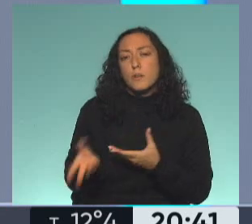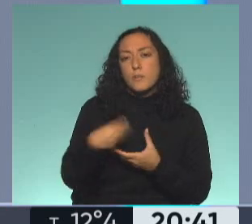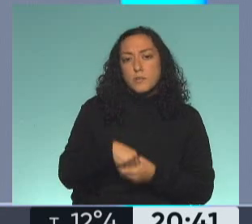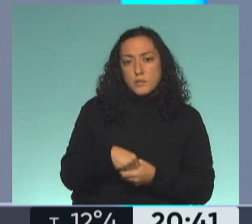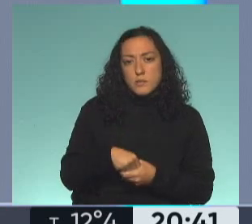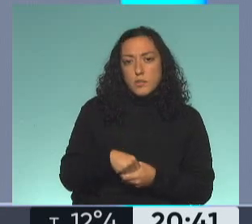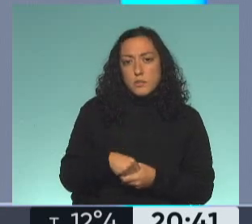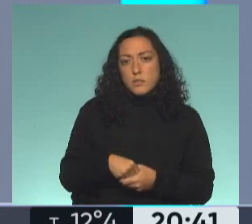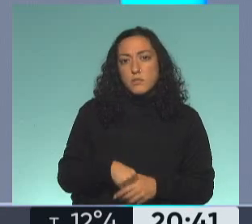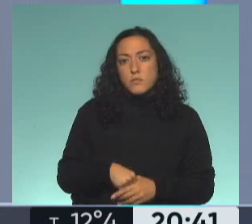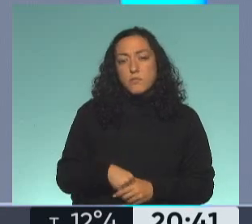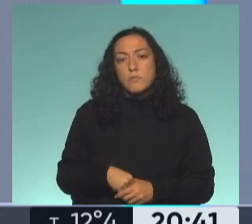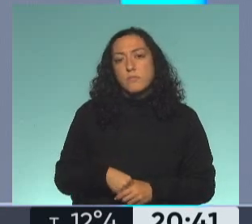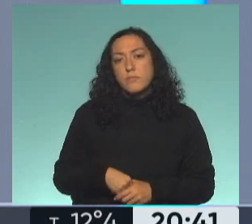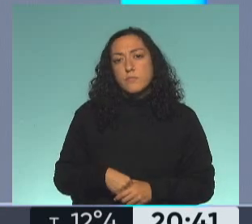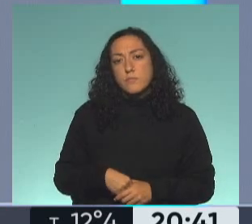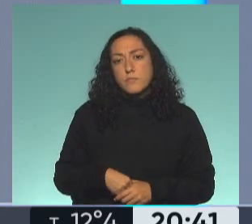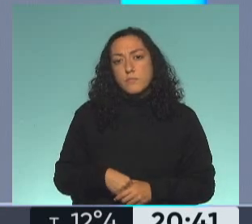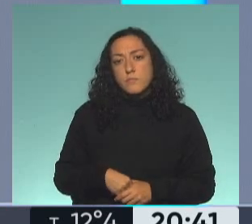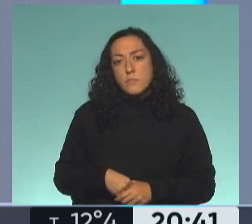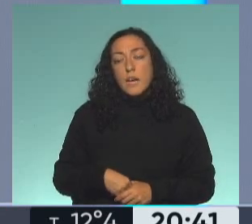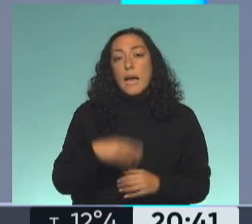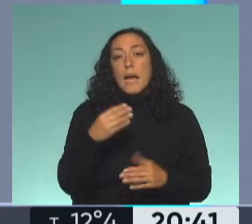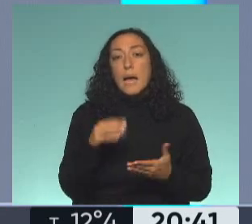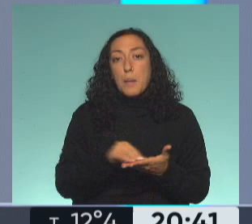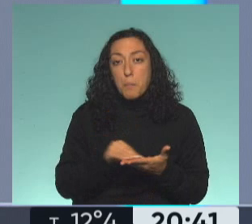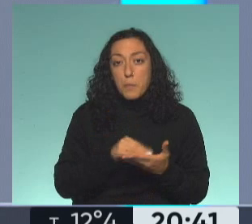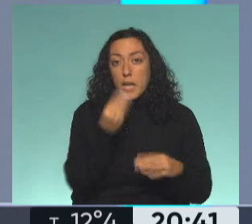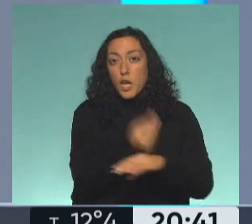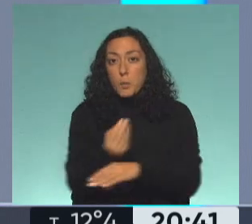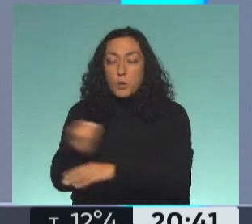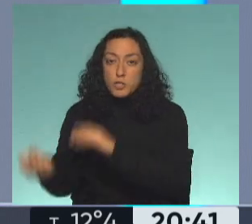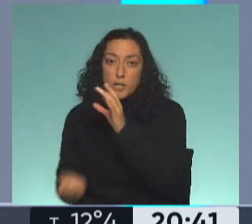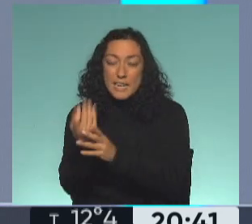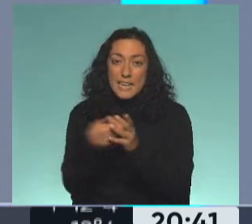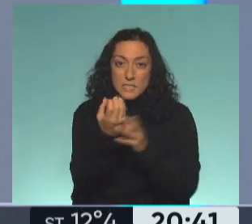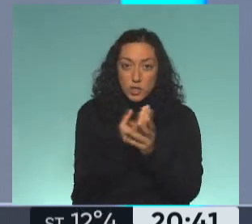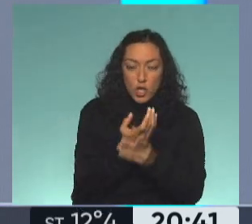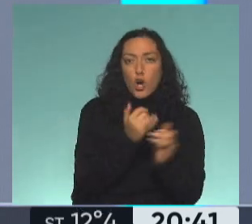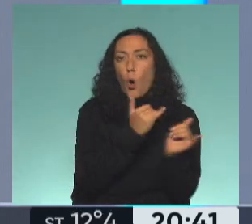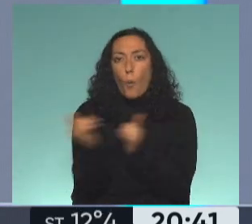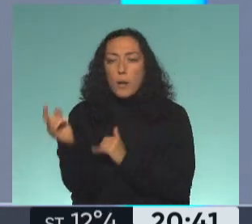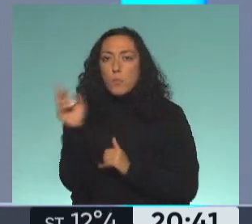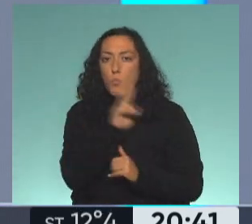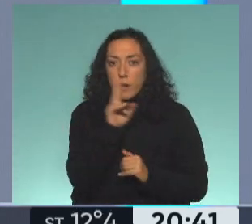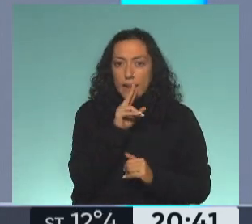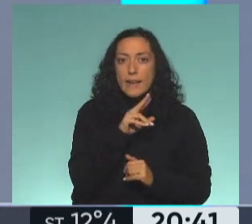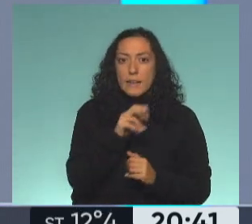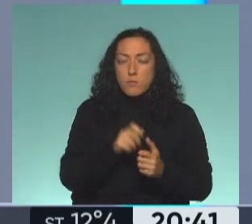debo decir que en este proceso de creación de empleo hemos logrado que jóvenes y mujeres